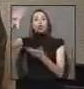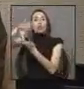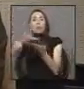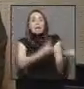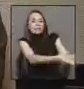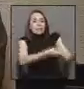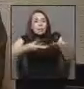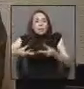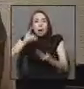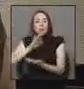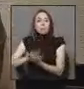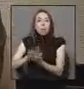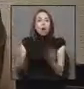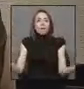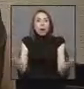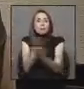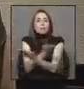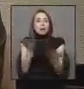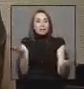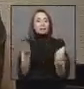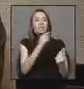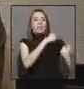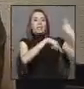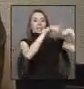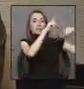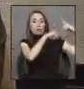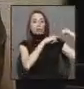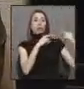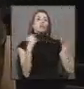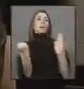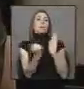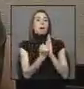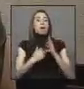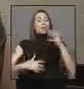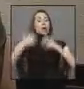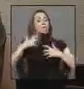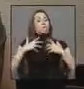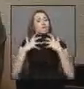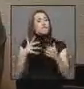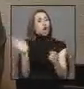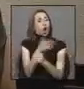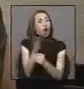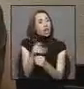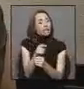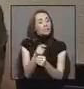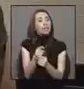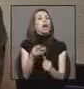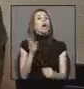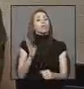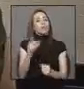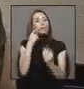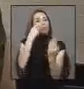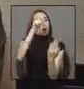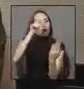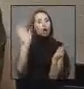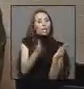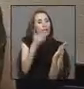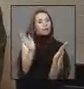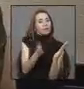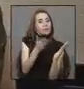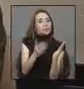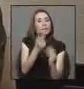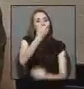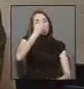quisiera decir que ante una historia marcada por la violencia debemos mantenernos en una constante revisión y